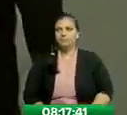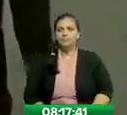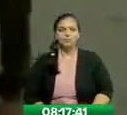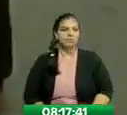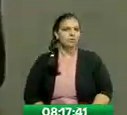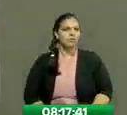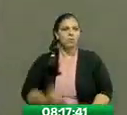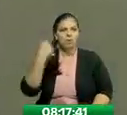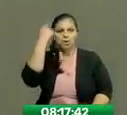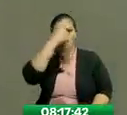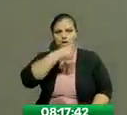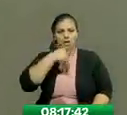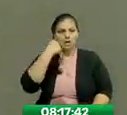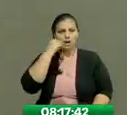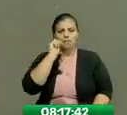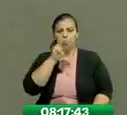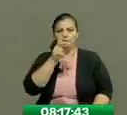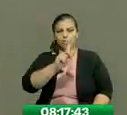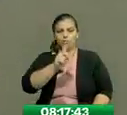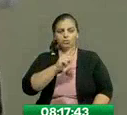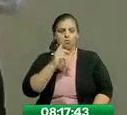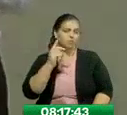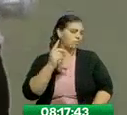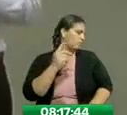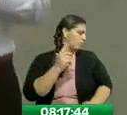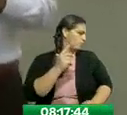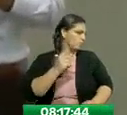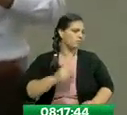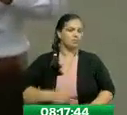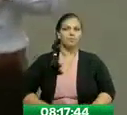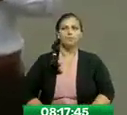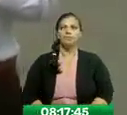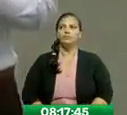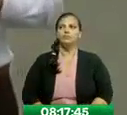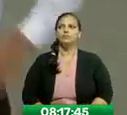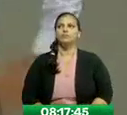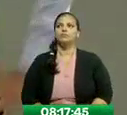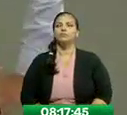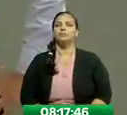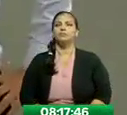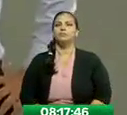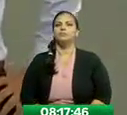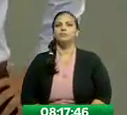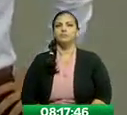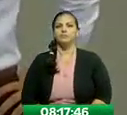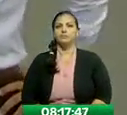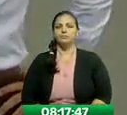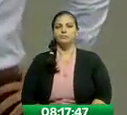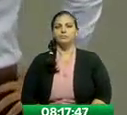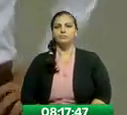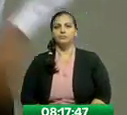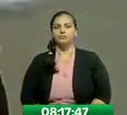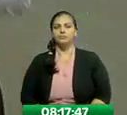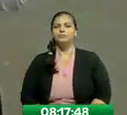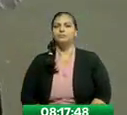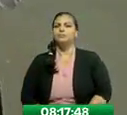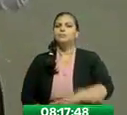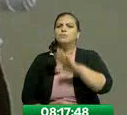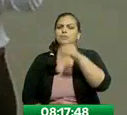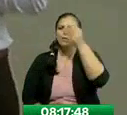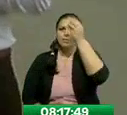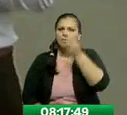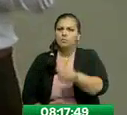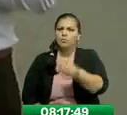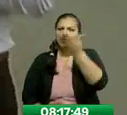rostro. Acaban de asaltar y herir con arma blanca a un taxista ejecutivo. Caballero, muy buenos días, sintiendo